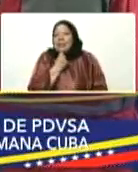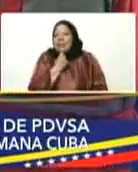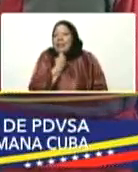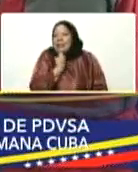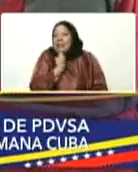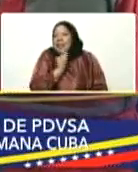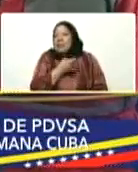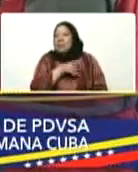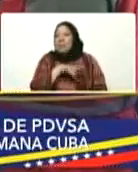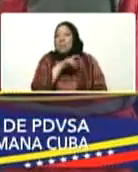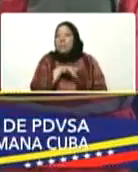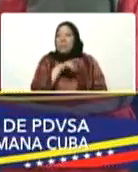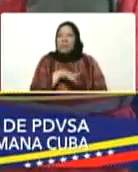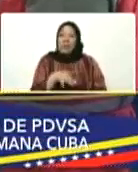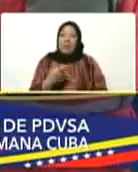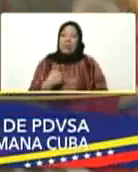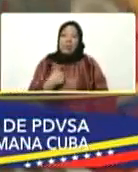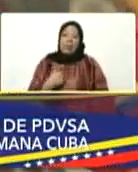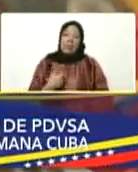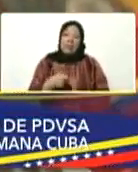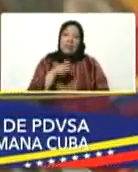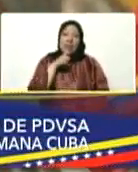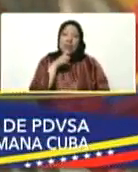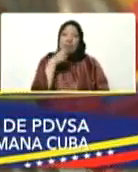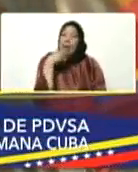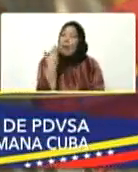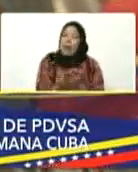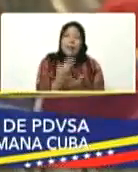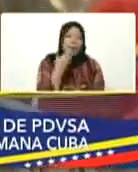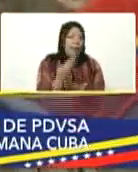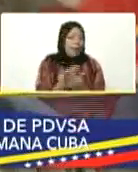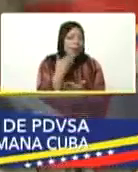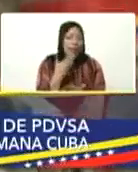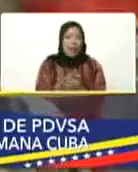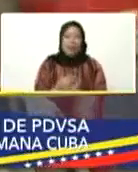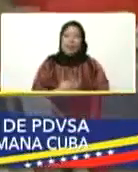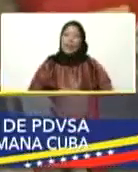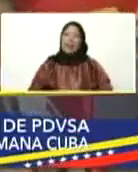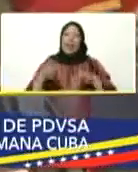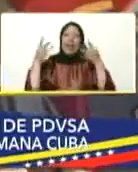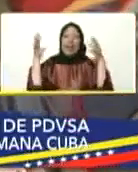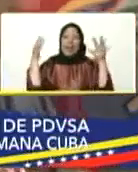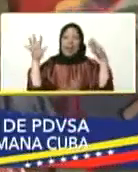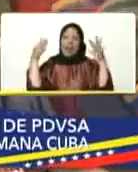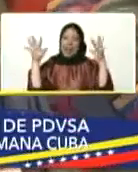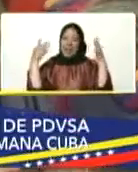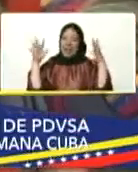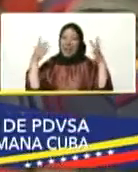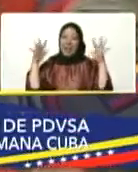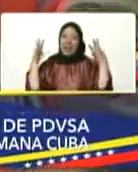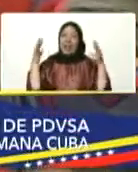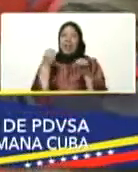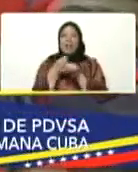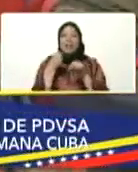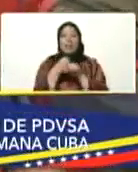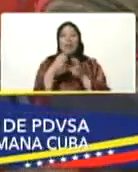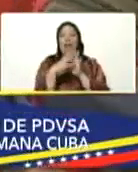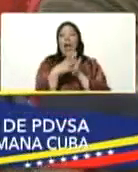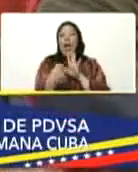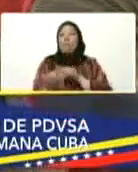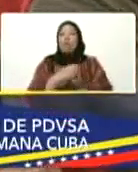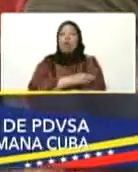los compañeros lo sienten, pero muchísimas gracias. se honra lo que ha sido este ejemplo de humanismo,